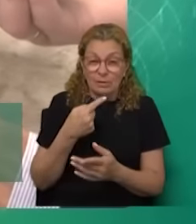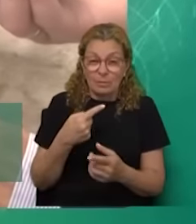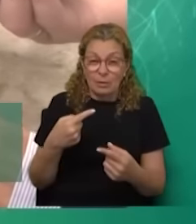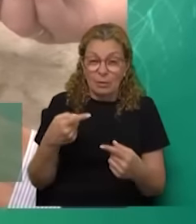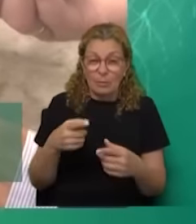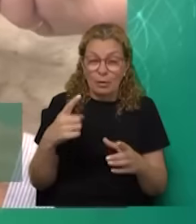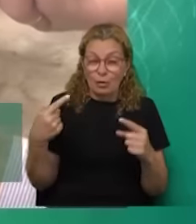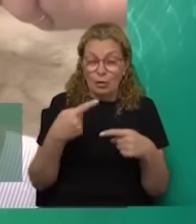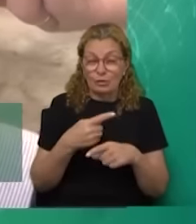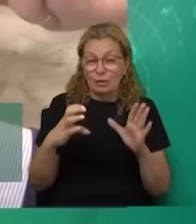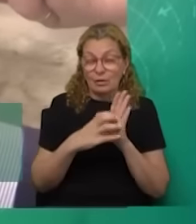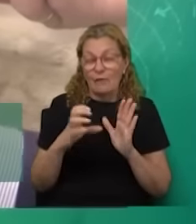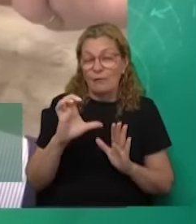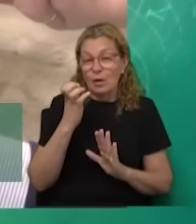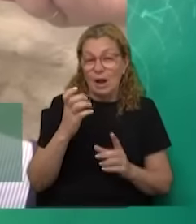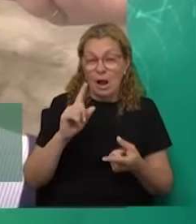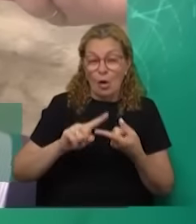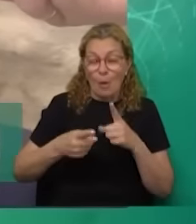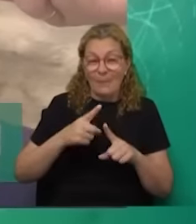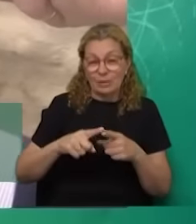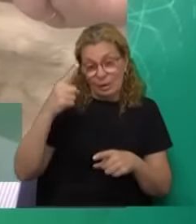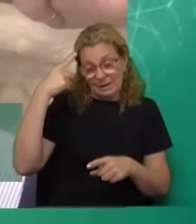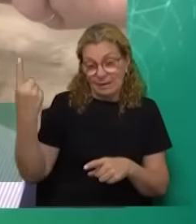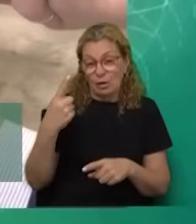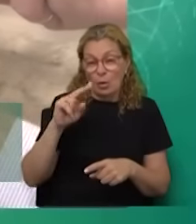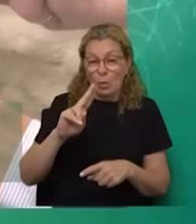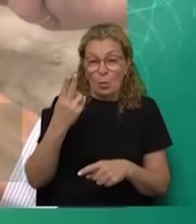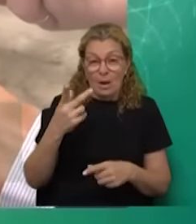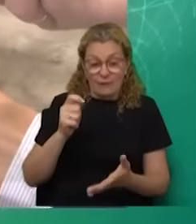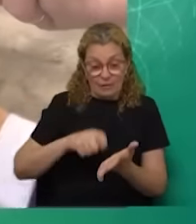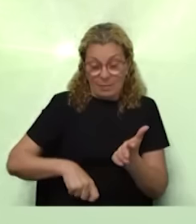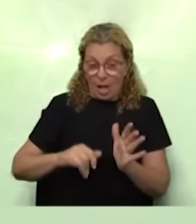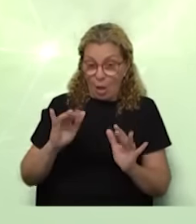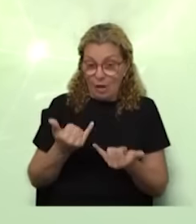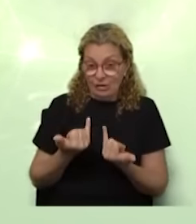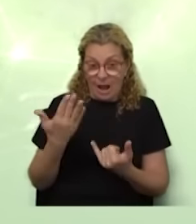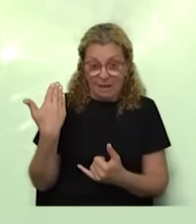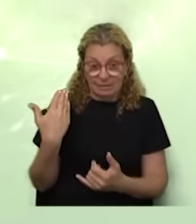anticonstitucional que viola convenios internacionales que el Uruguay ha ha